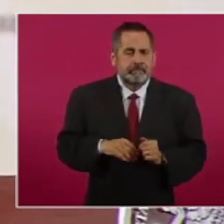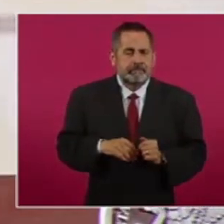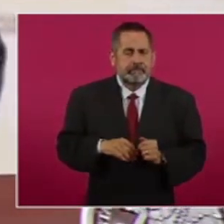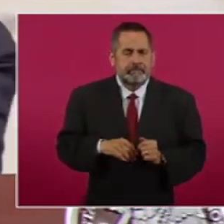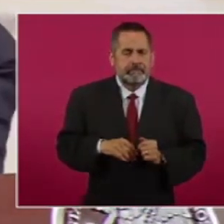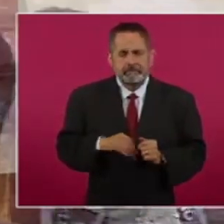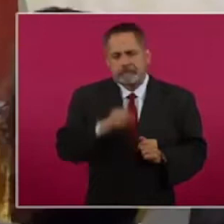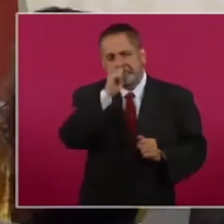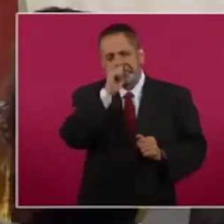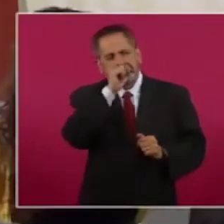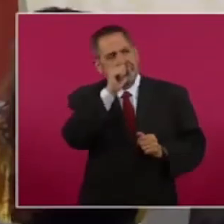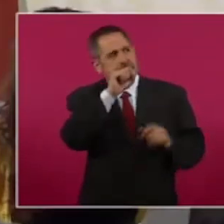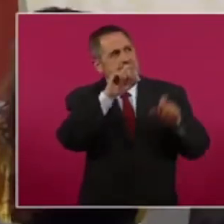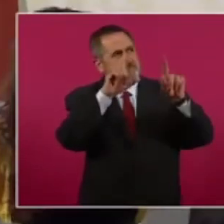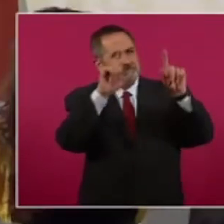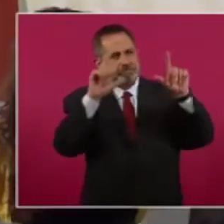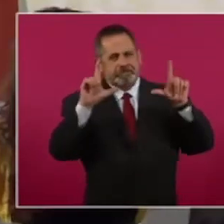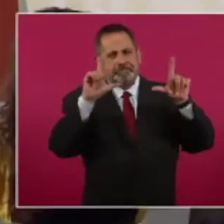unos carteles